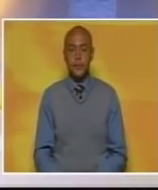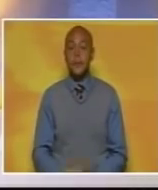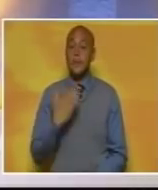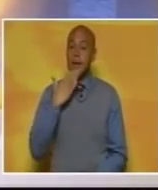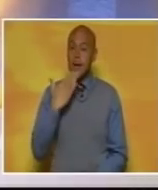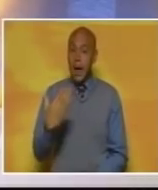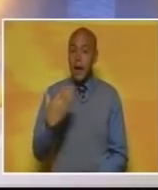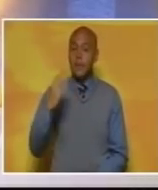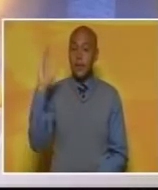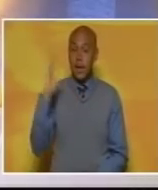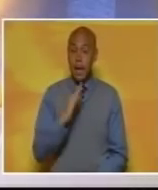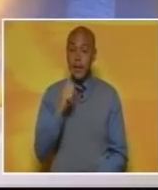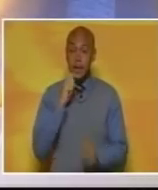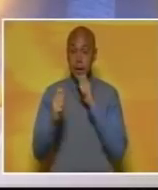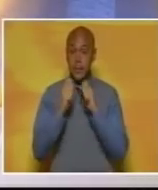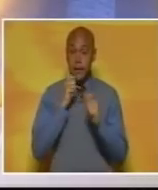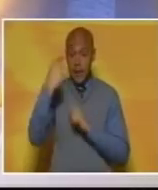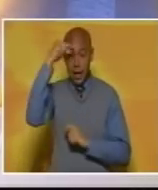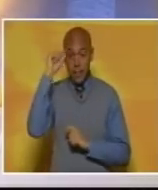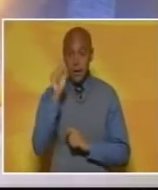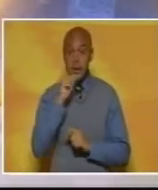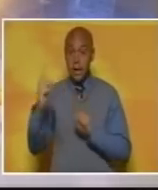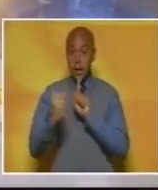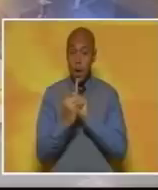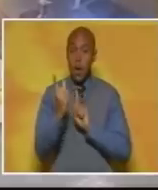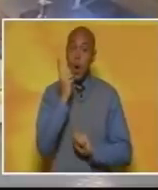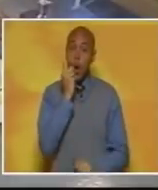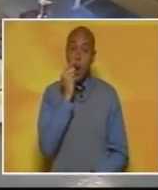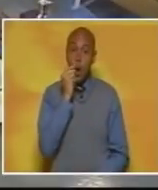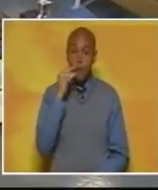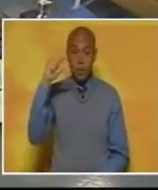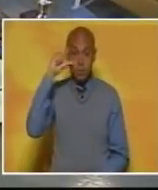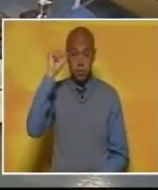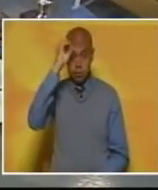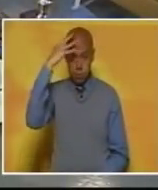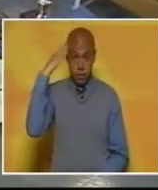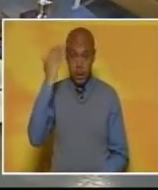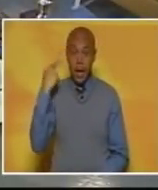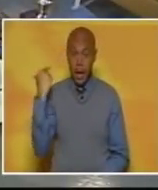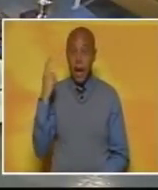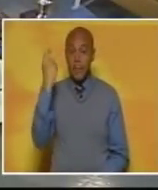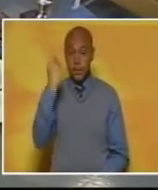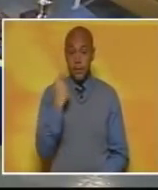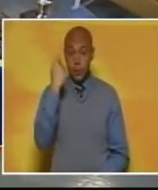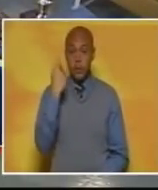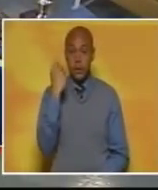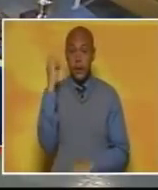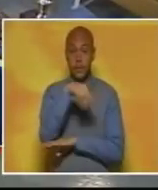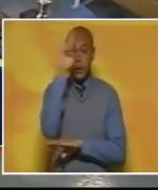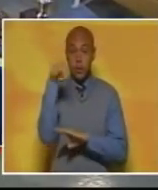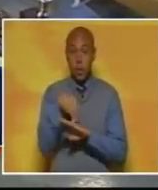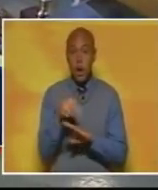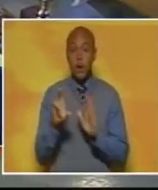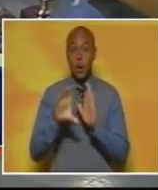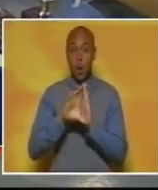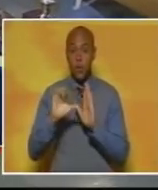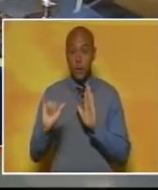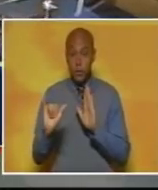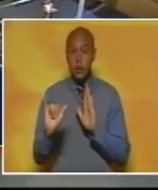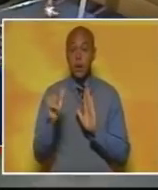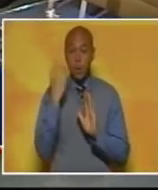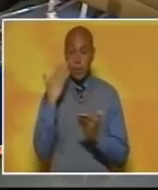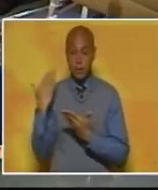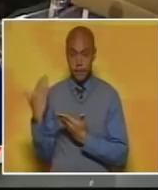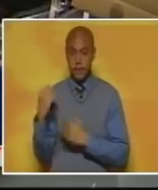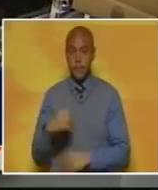Gracias, Nieves. Al regreso en la entrevista a Venevisión, Andrina estará conversando con Loengri Mateus, diputado a la Asamblea Nacional y